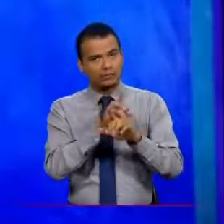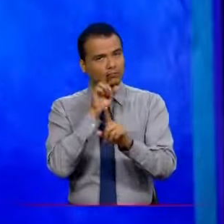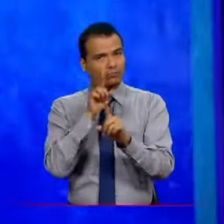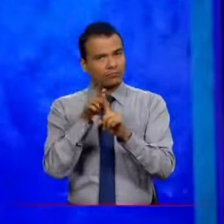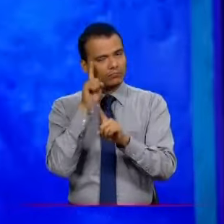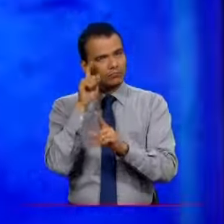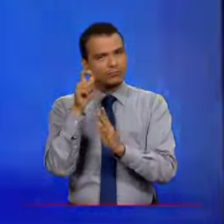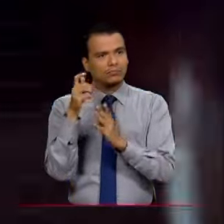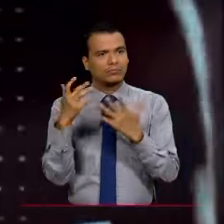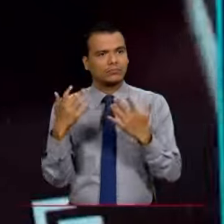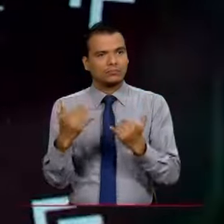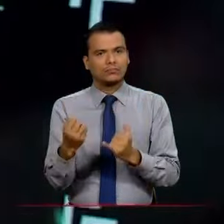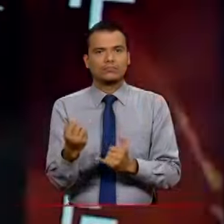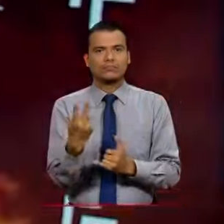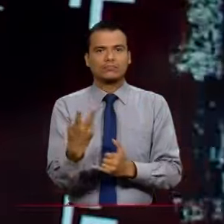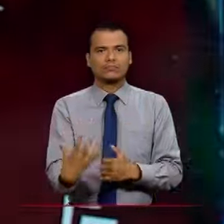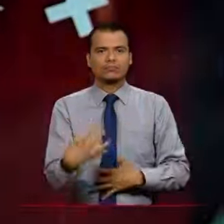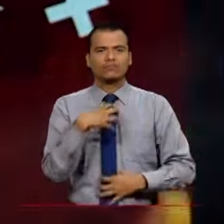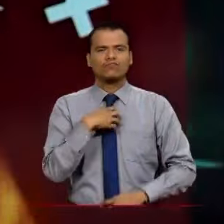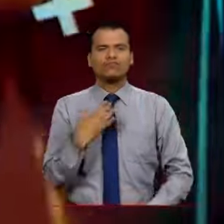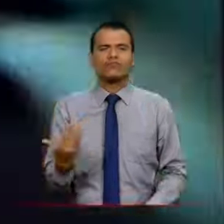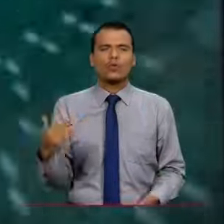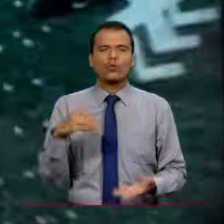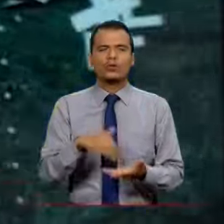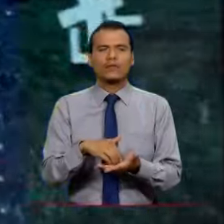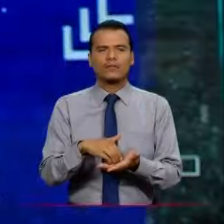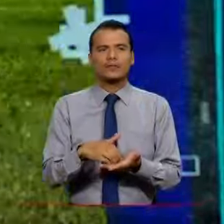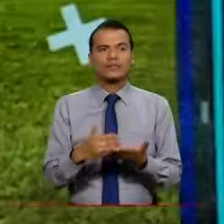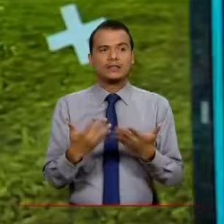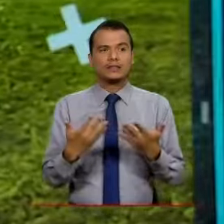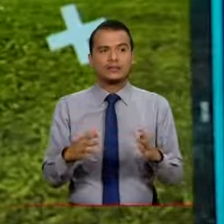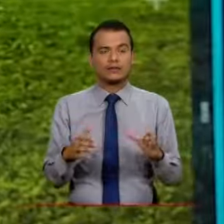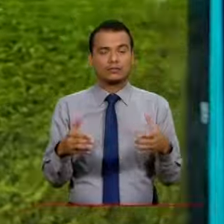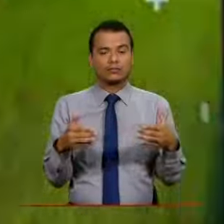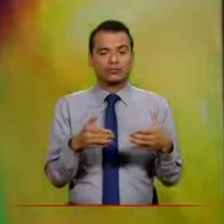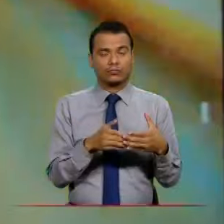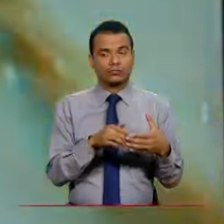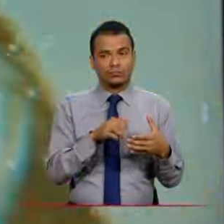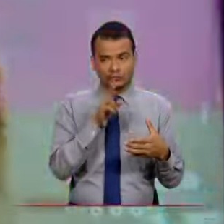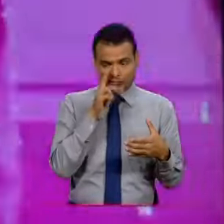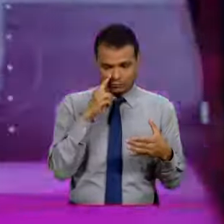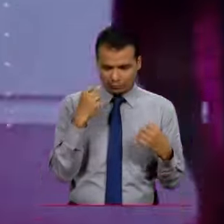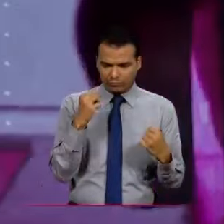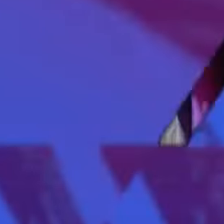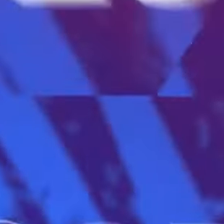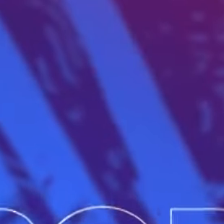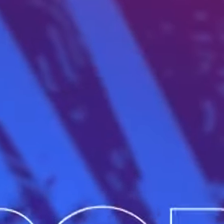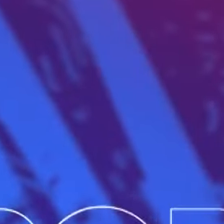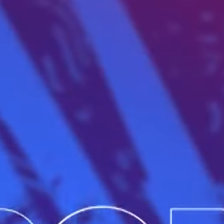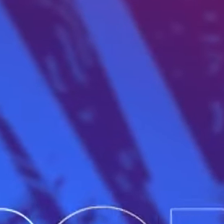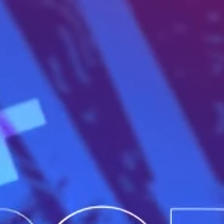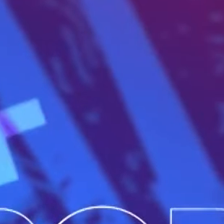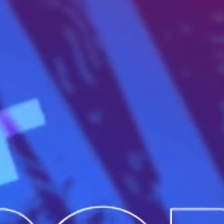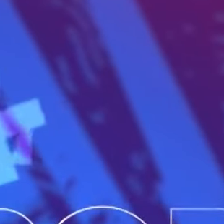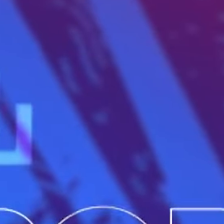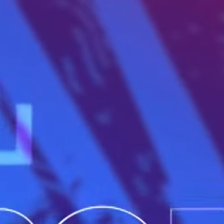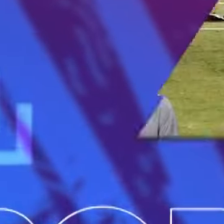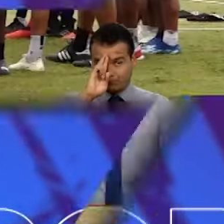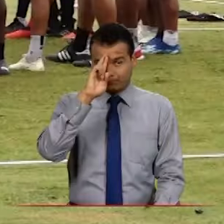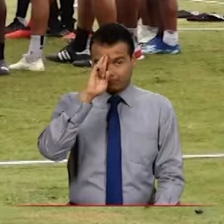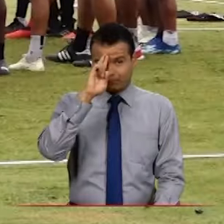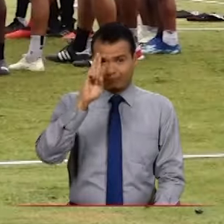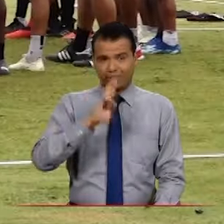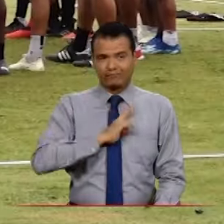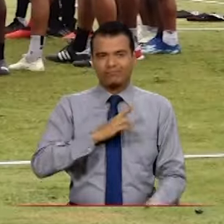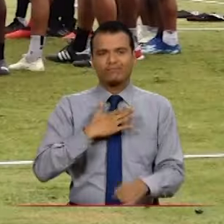sumar su segundo triunfo en el campeonato pero los verdes quieren hacer respetar su casa a las